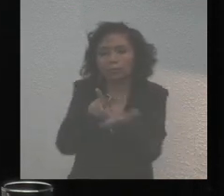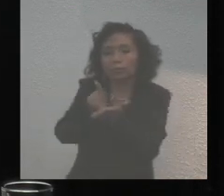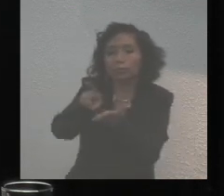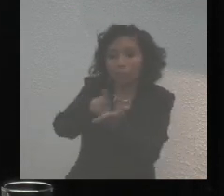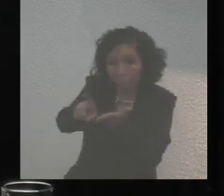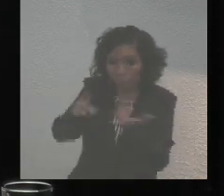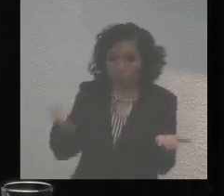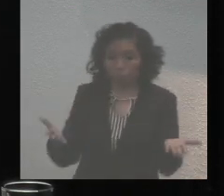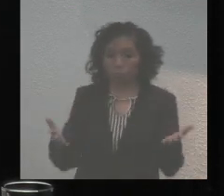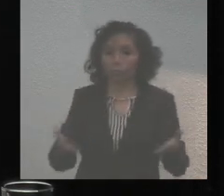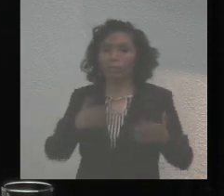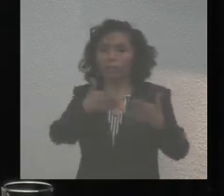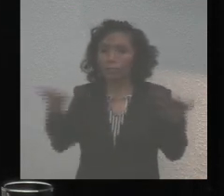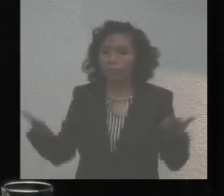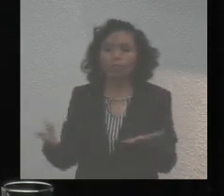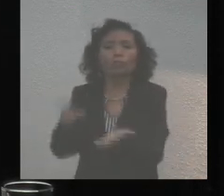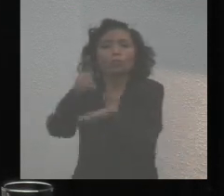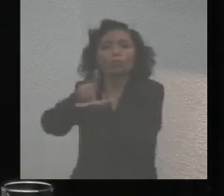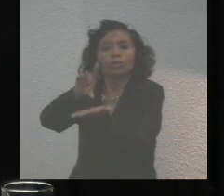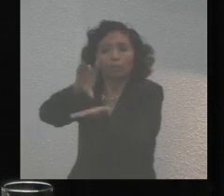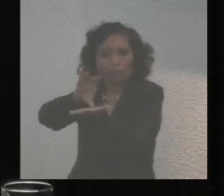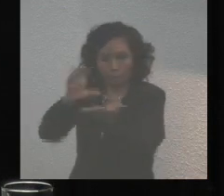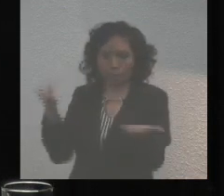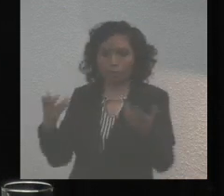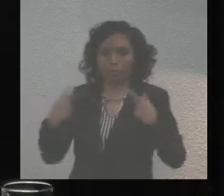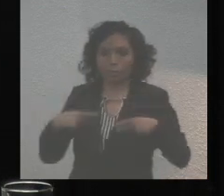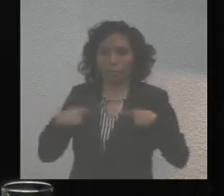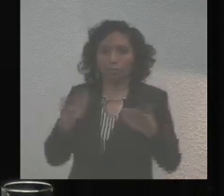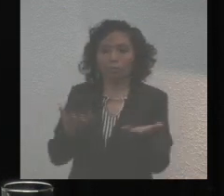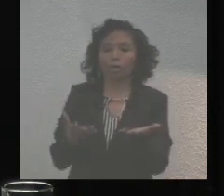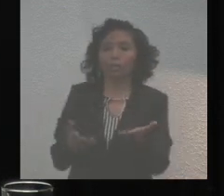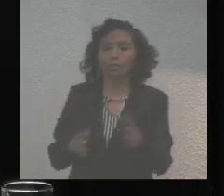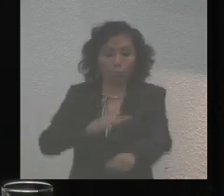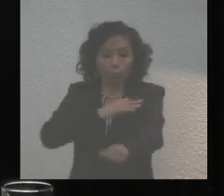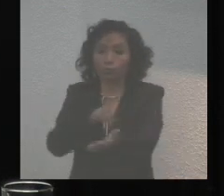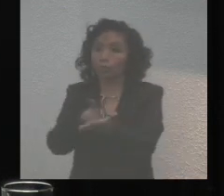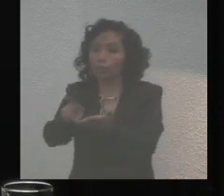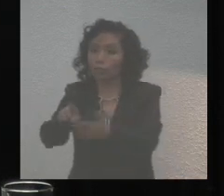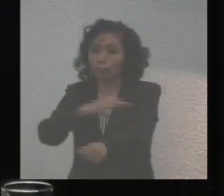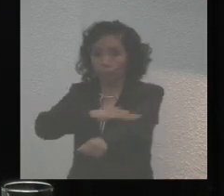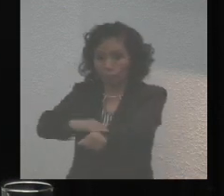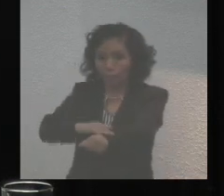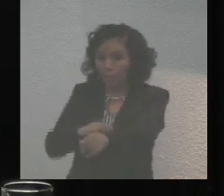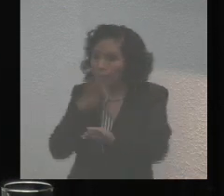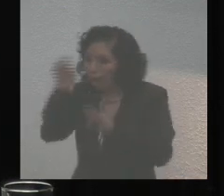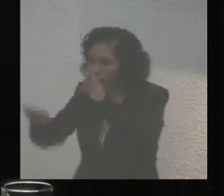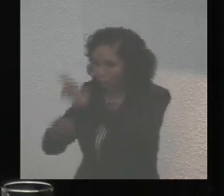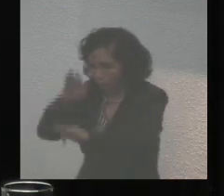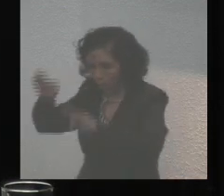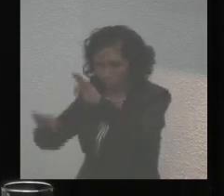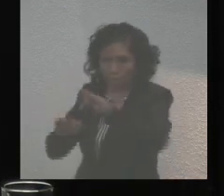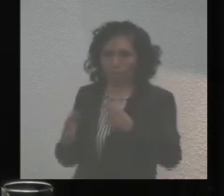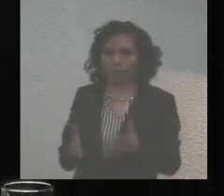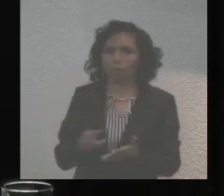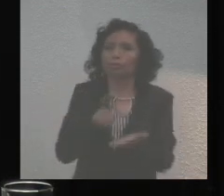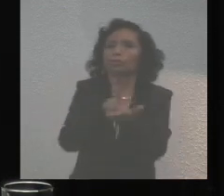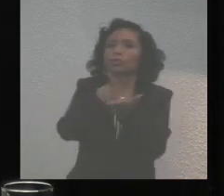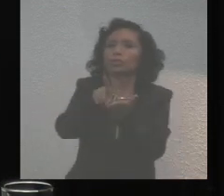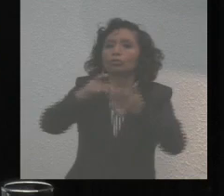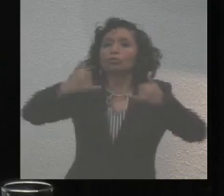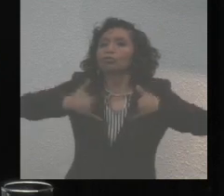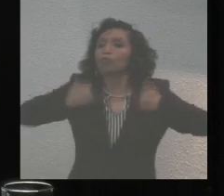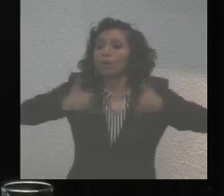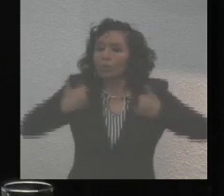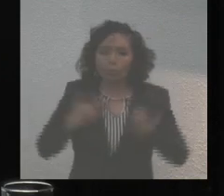de aquellos que padecen una discapacidad y los derechos de su familia para poder atenderlos, los derechos de una juventud